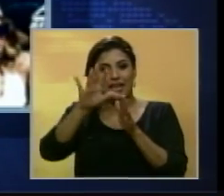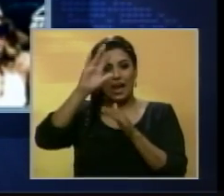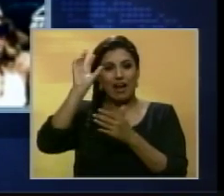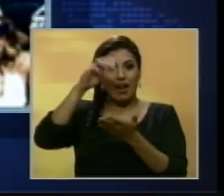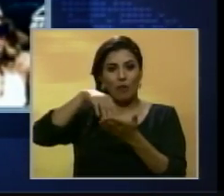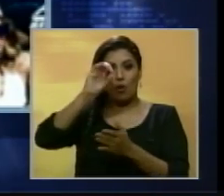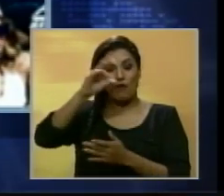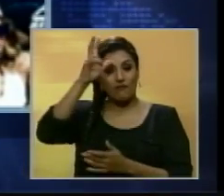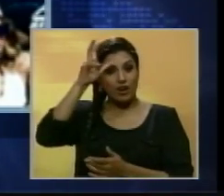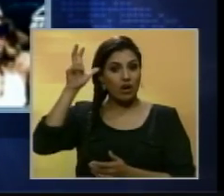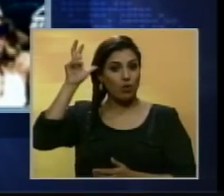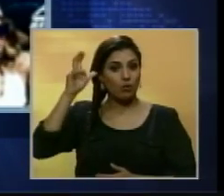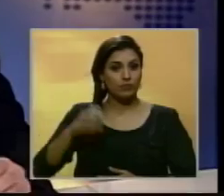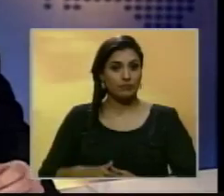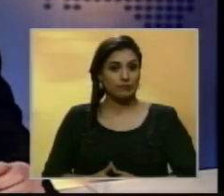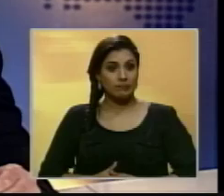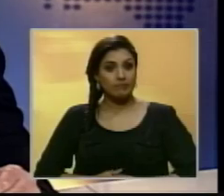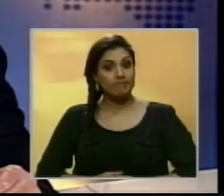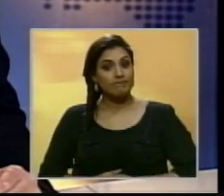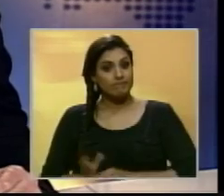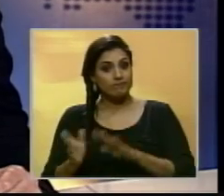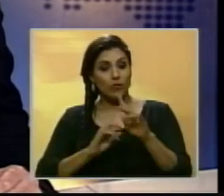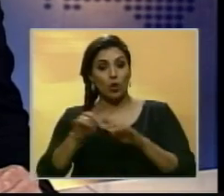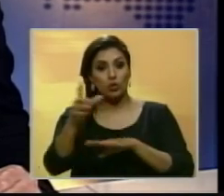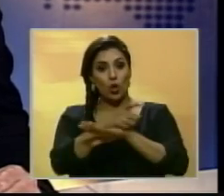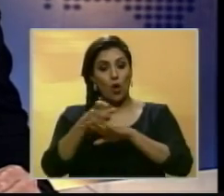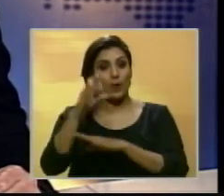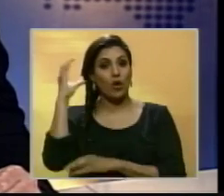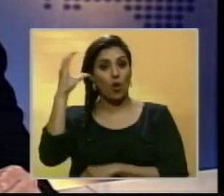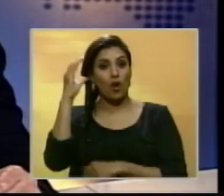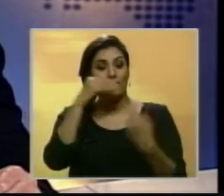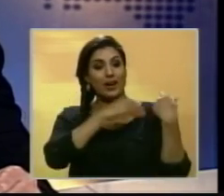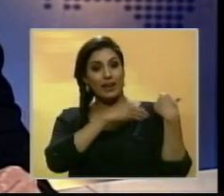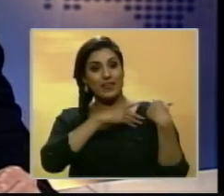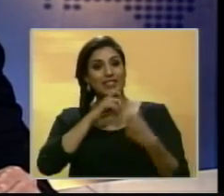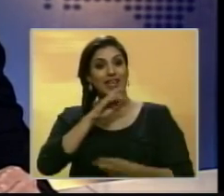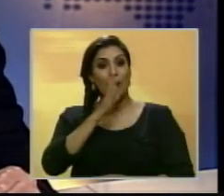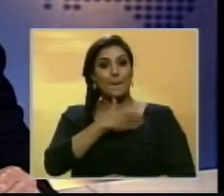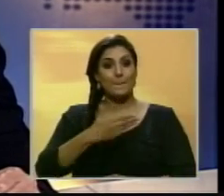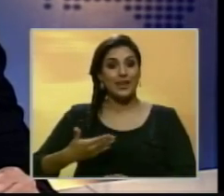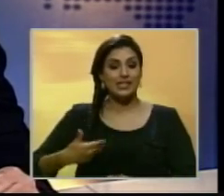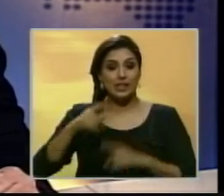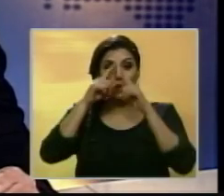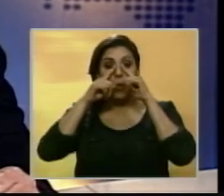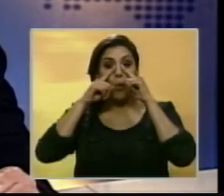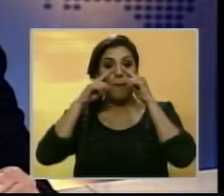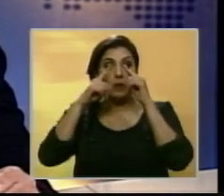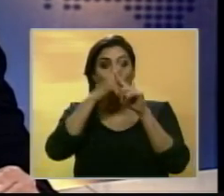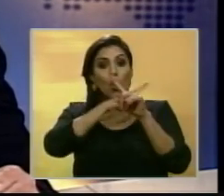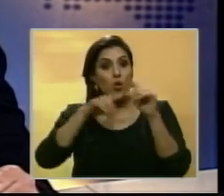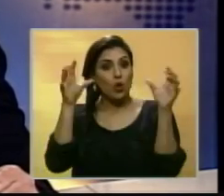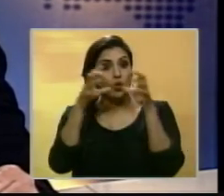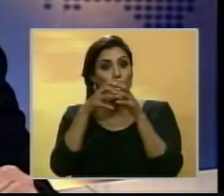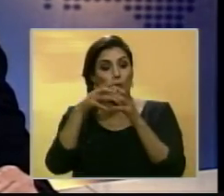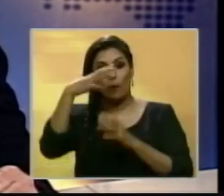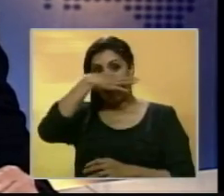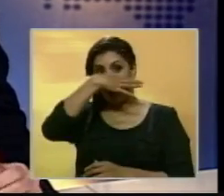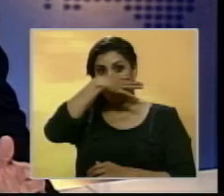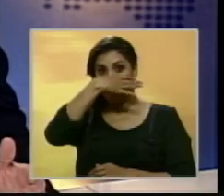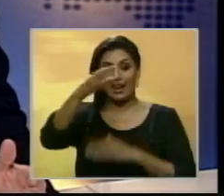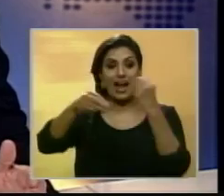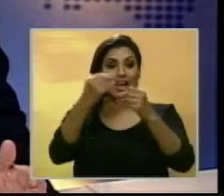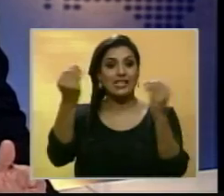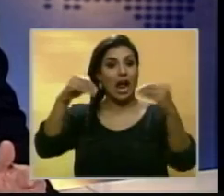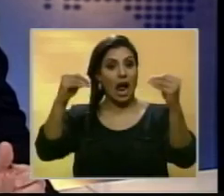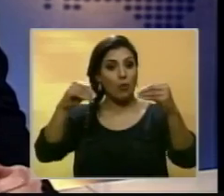Aragua o Falcón. El gobierno colombiano, encabezado por el presidente Juan Manuel Santos y el grupo guerrillero Las FARC, llegaron